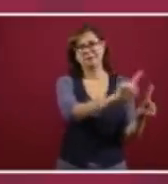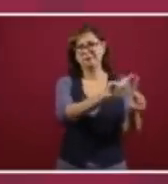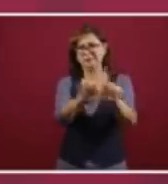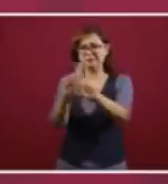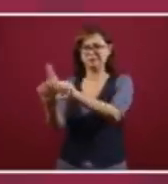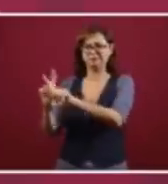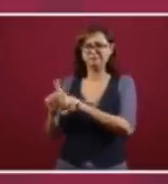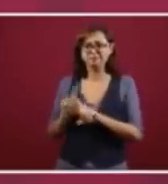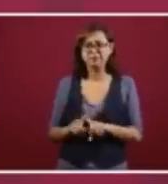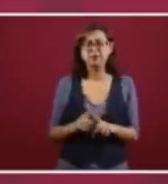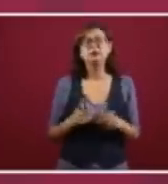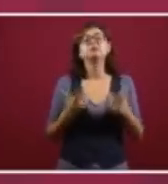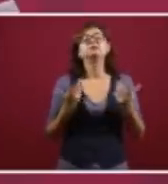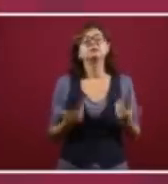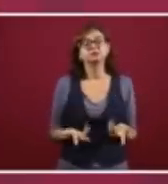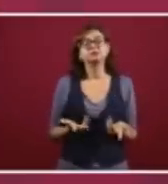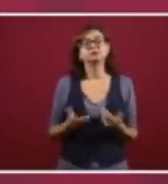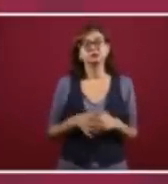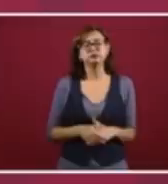por eso